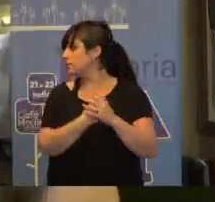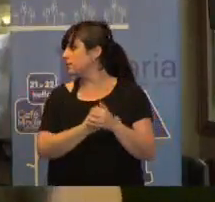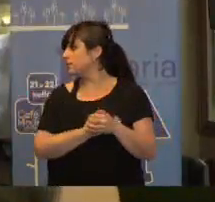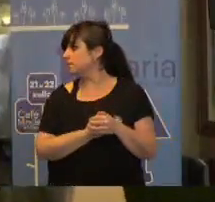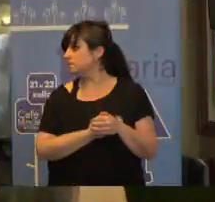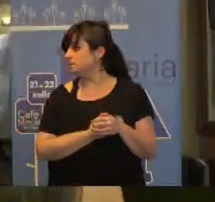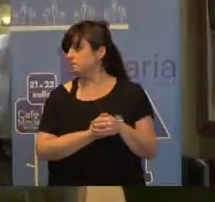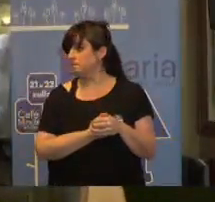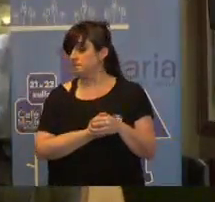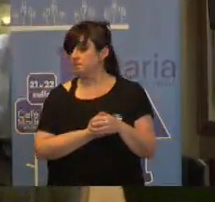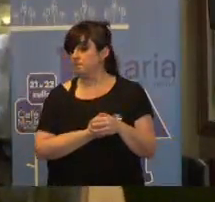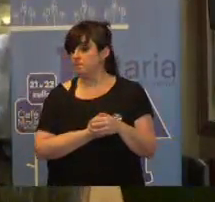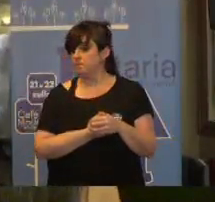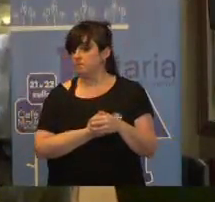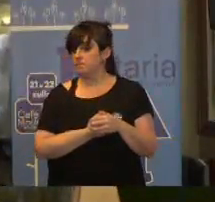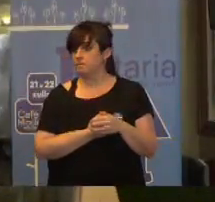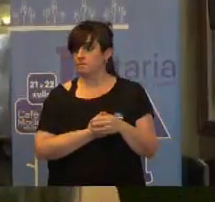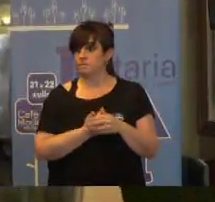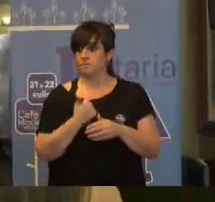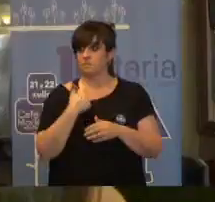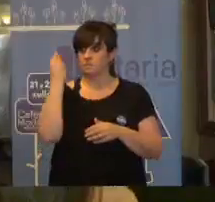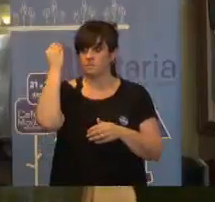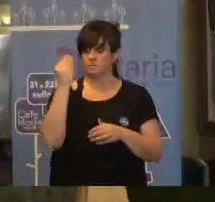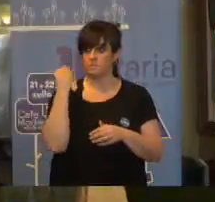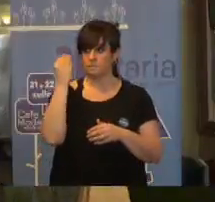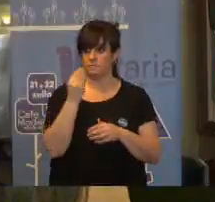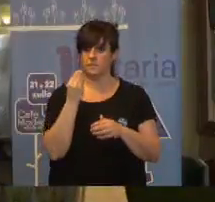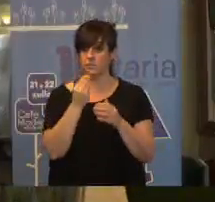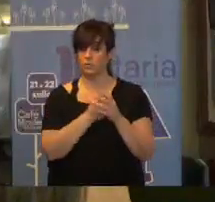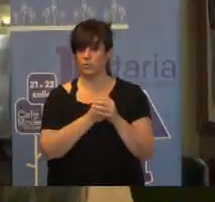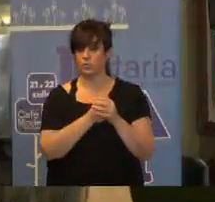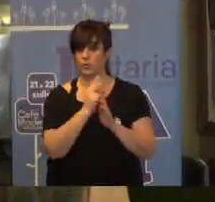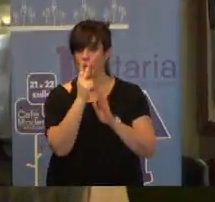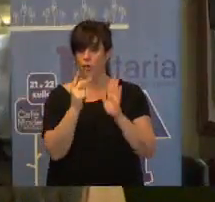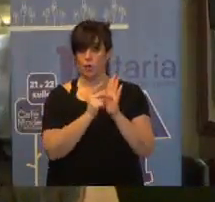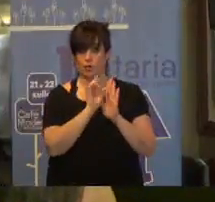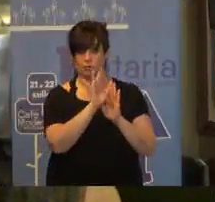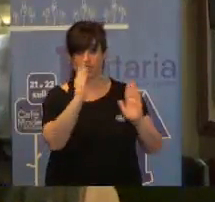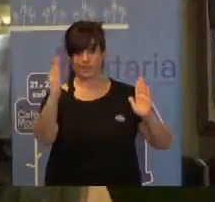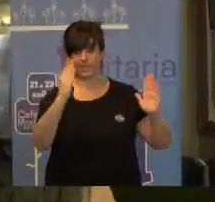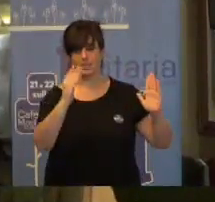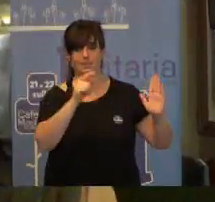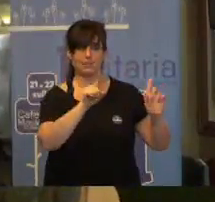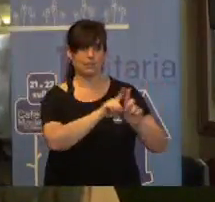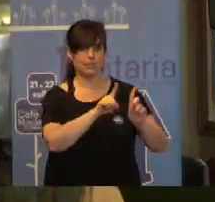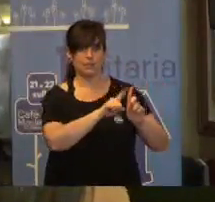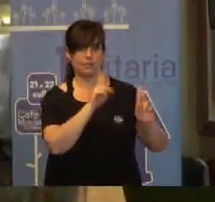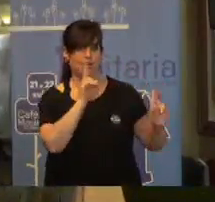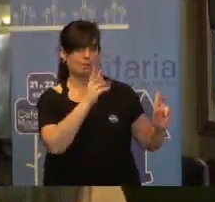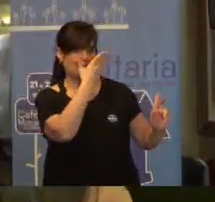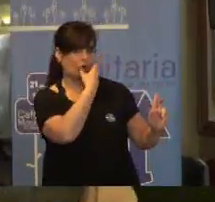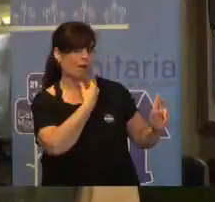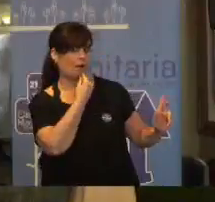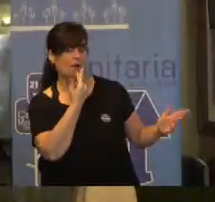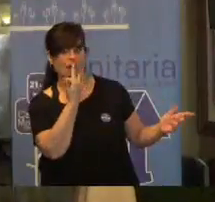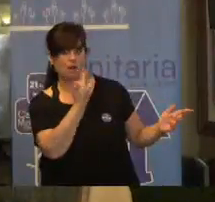non? Eu creo que hai demasiada idealización do 2015, de todas formas, quero dicir que eu creo